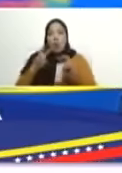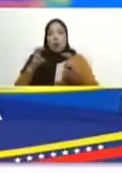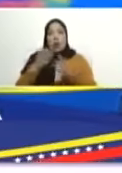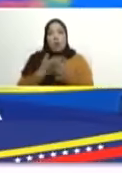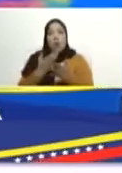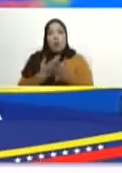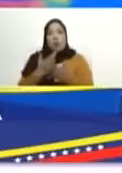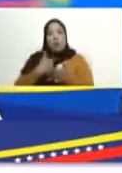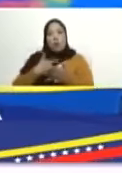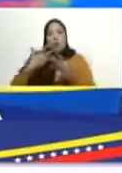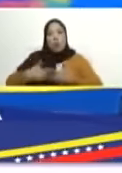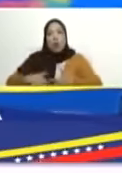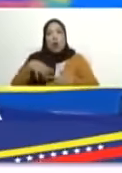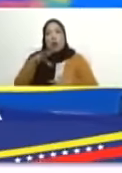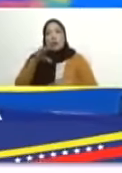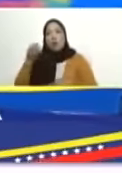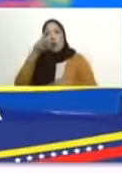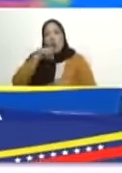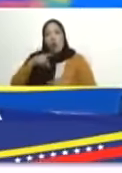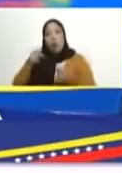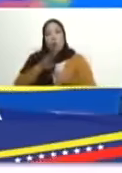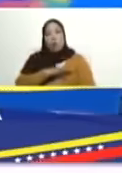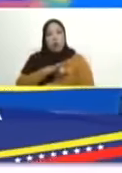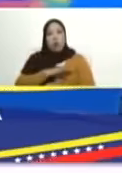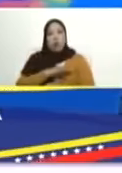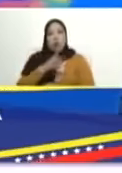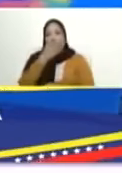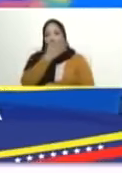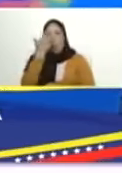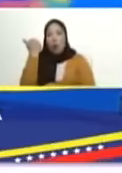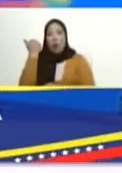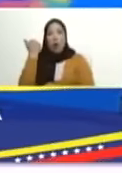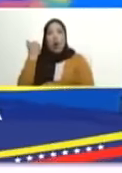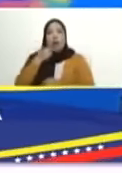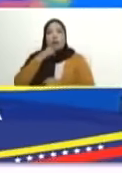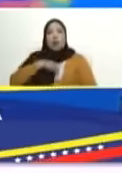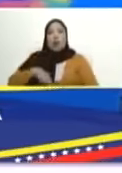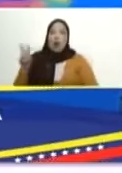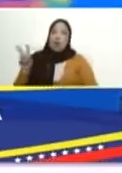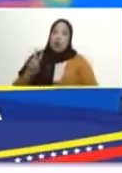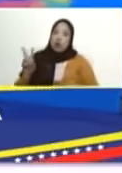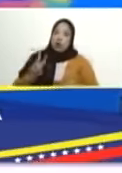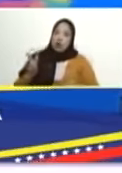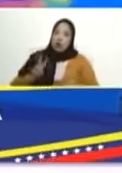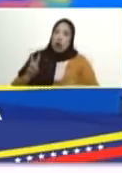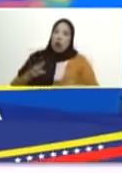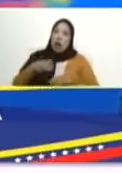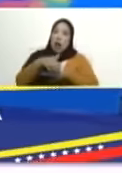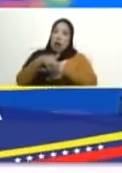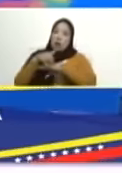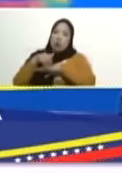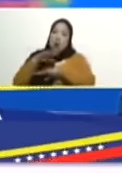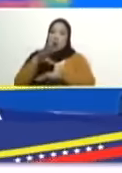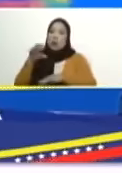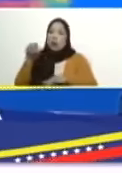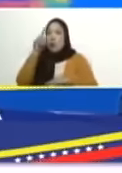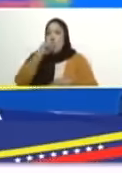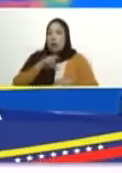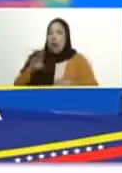los ingleses por 50 años, ya es de ellos. Nos olvidamos de toda la historia de Venezuela. Si los ingleses están ahí por 50 años, ya es de